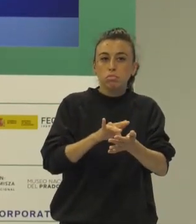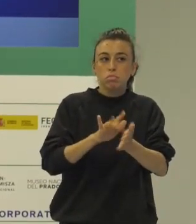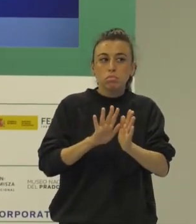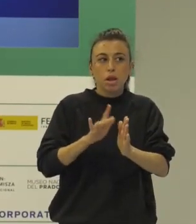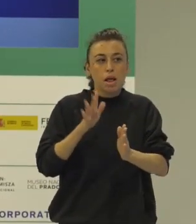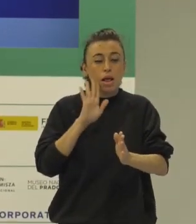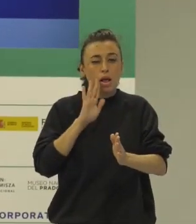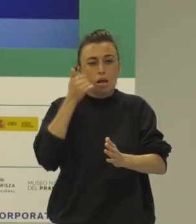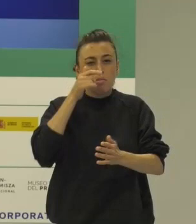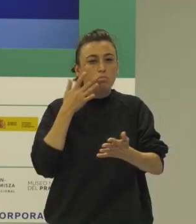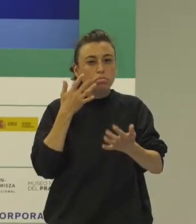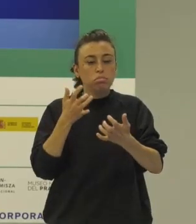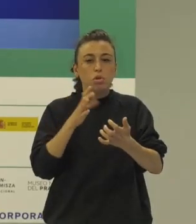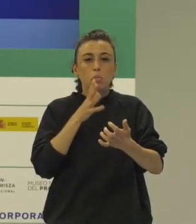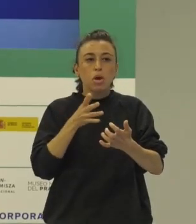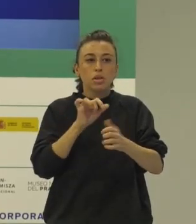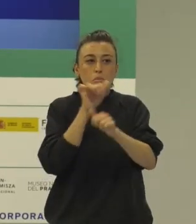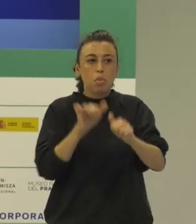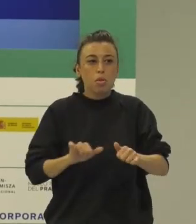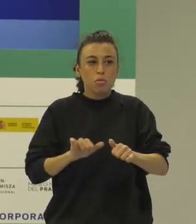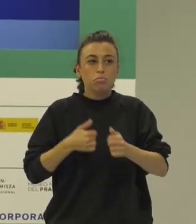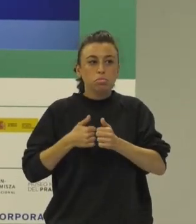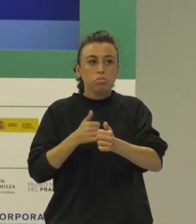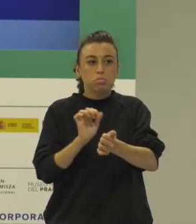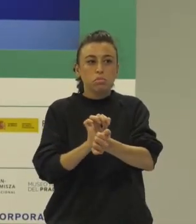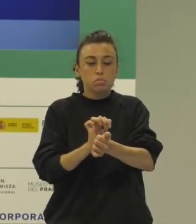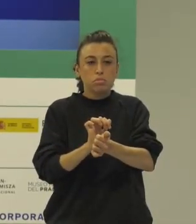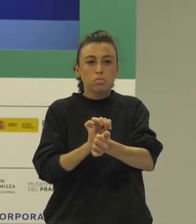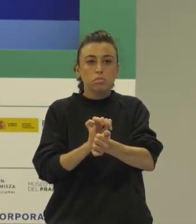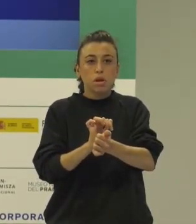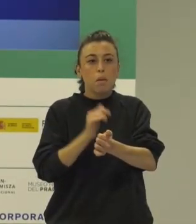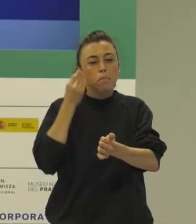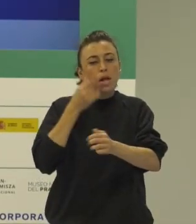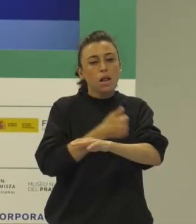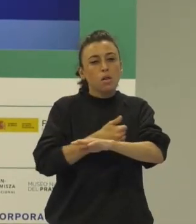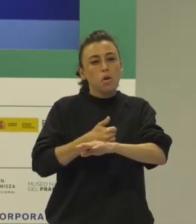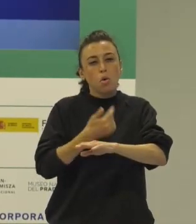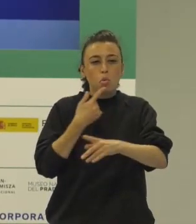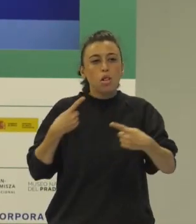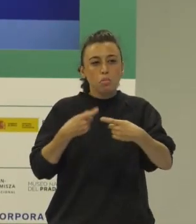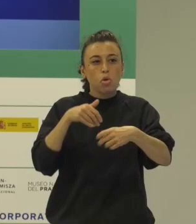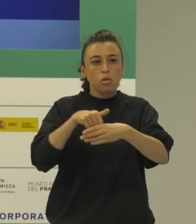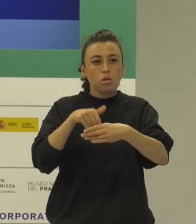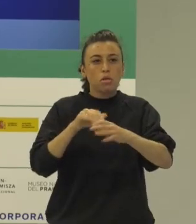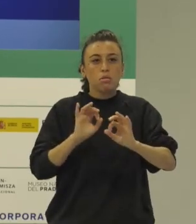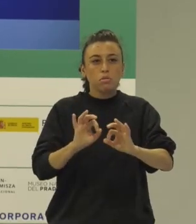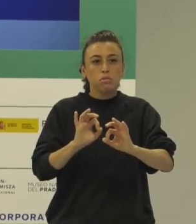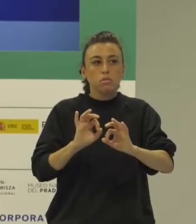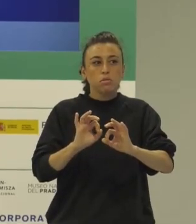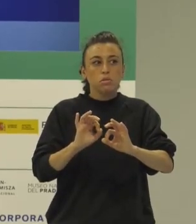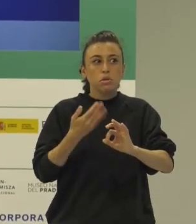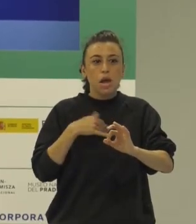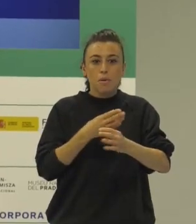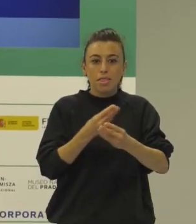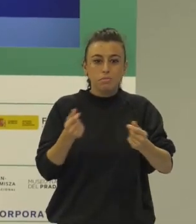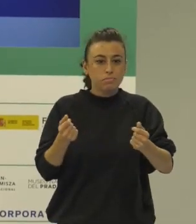modelo de persecución penal y de considerar a la ciudadanía como el enemigo interno En Guatemala ya no se, ya no hay desaparición forzada, pero